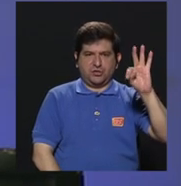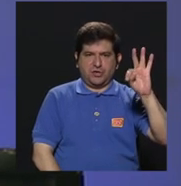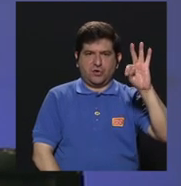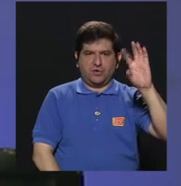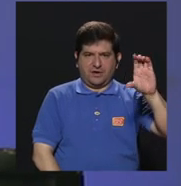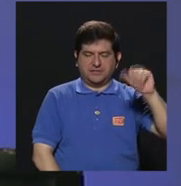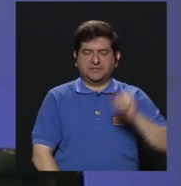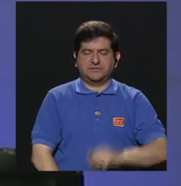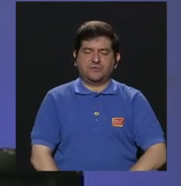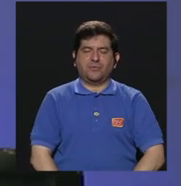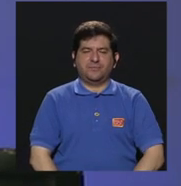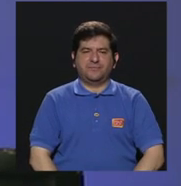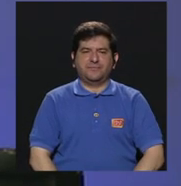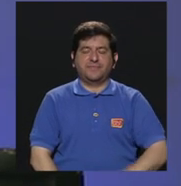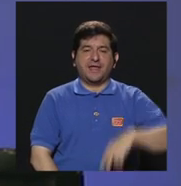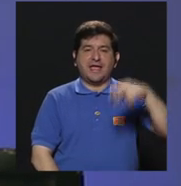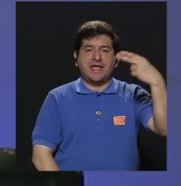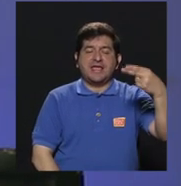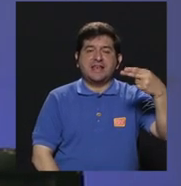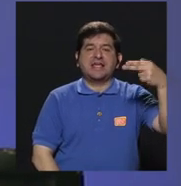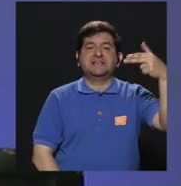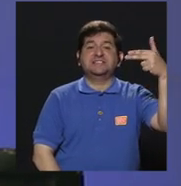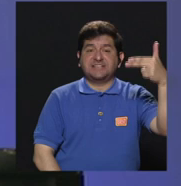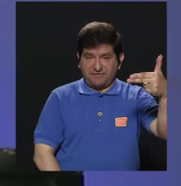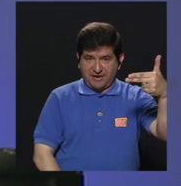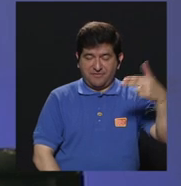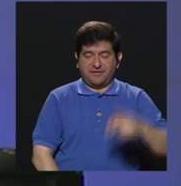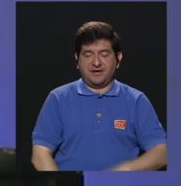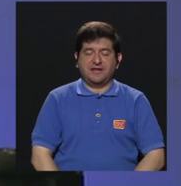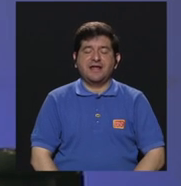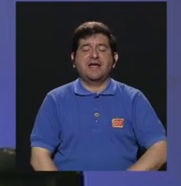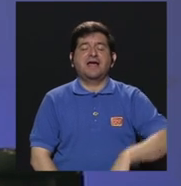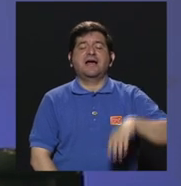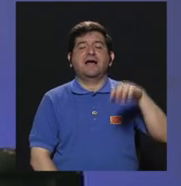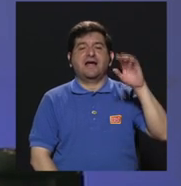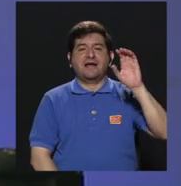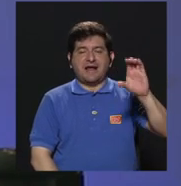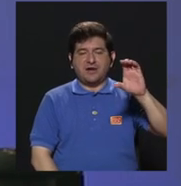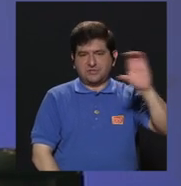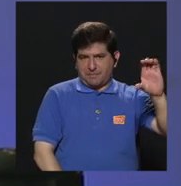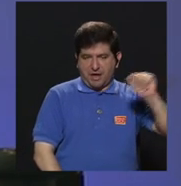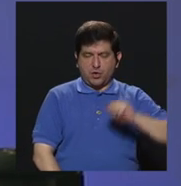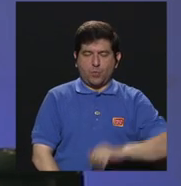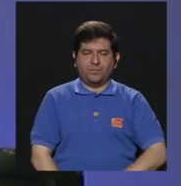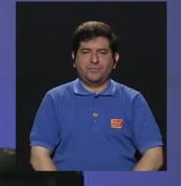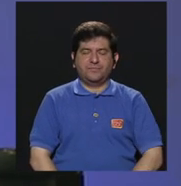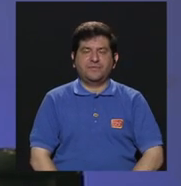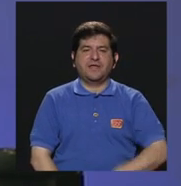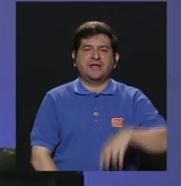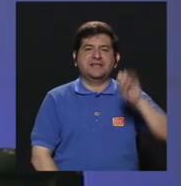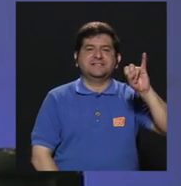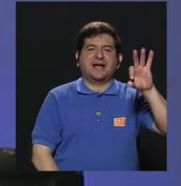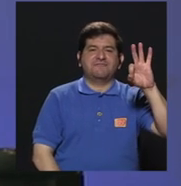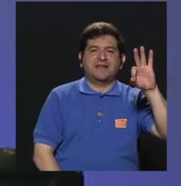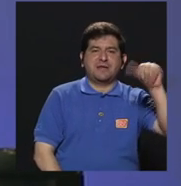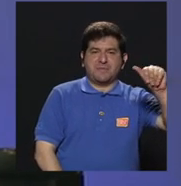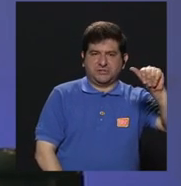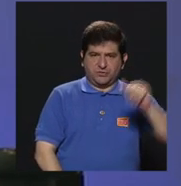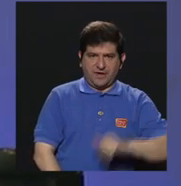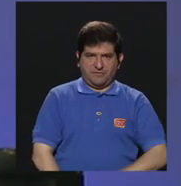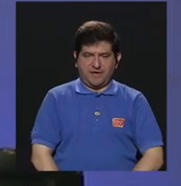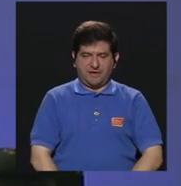Castro, Gil Chaverri, Carlos Caamaño, Isaac Felipe Asofeifa,